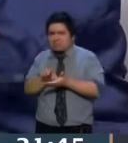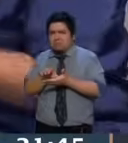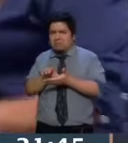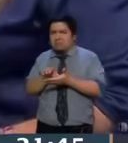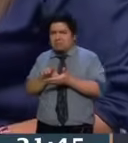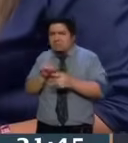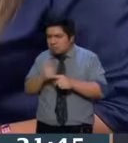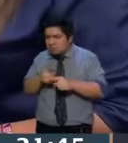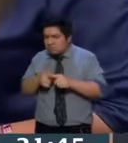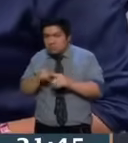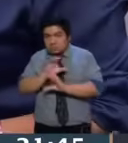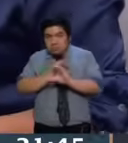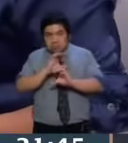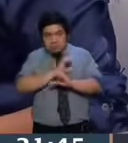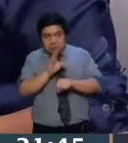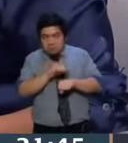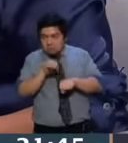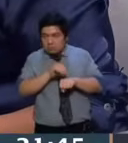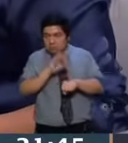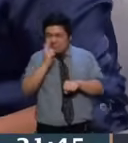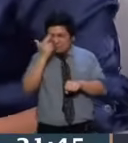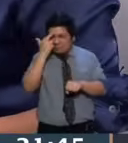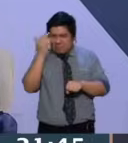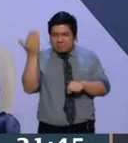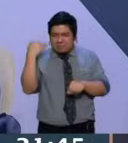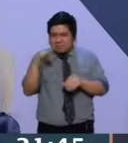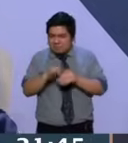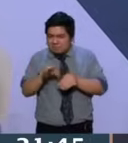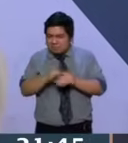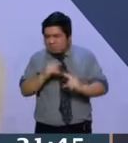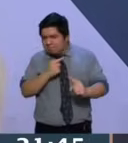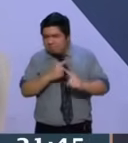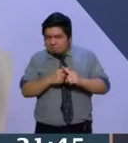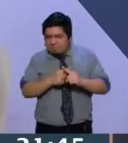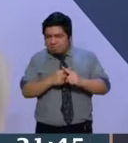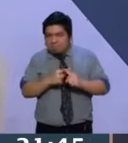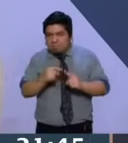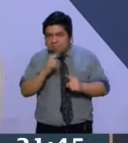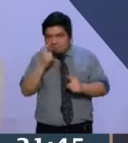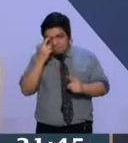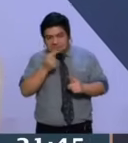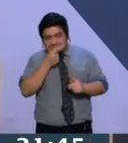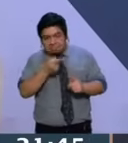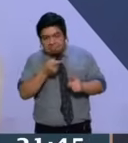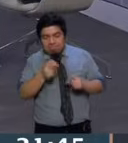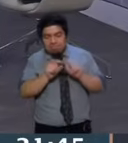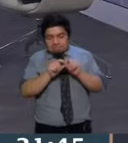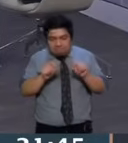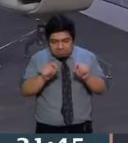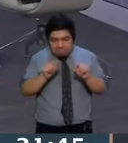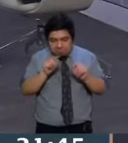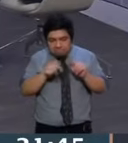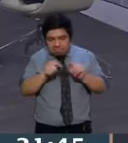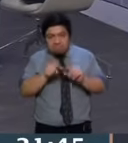que publicar Claudia Sheinbaum, que incluso ustedes lo votaron en contra cuando justo les dije que le metiéramos ahí un recordatorio